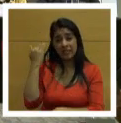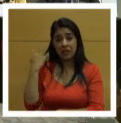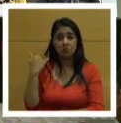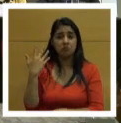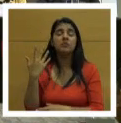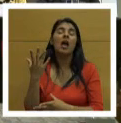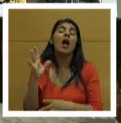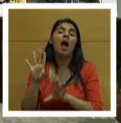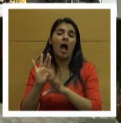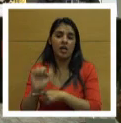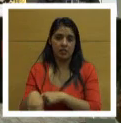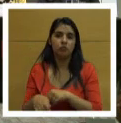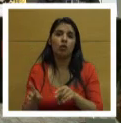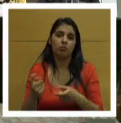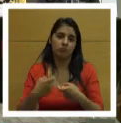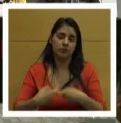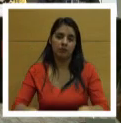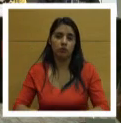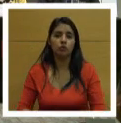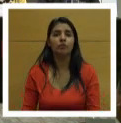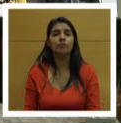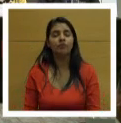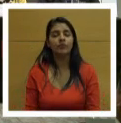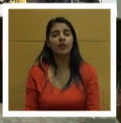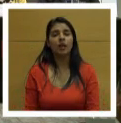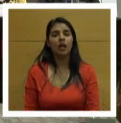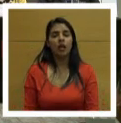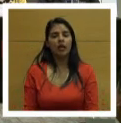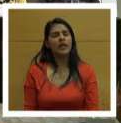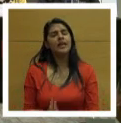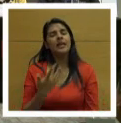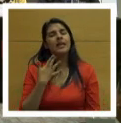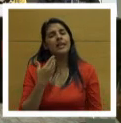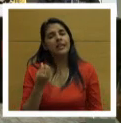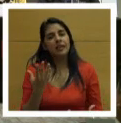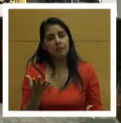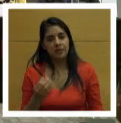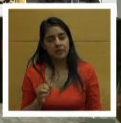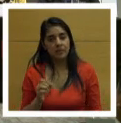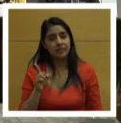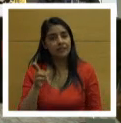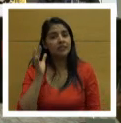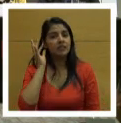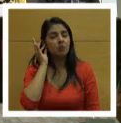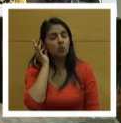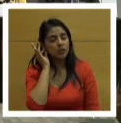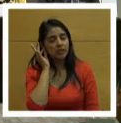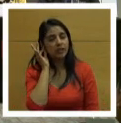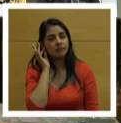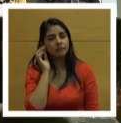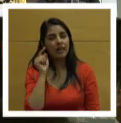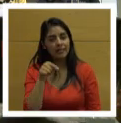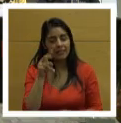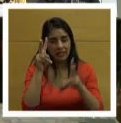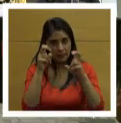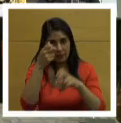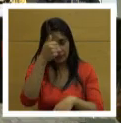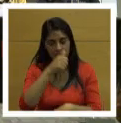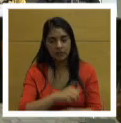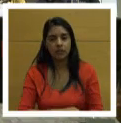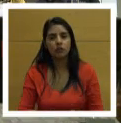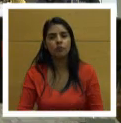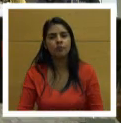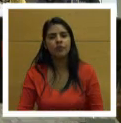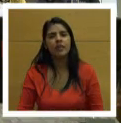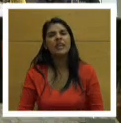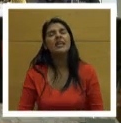¿En qué quiero llegar con esto? ¿Qué pasa si esta mujer, y aquí me voy a meter en temas penales, qué pasa si esta mujer,